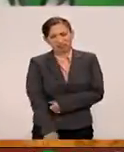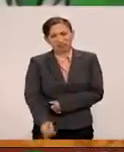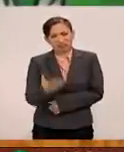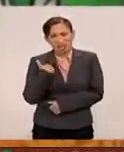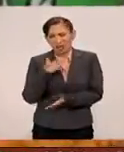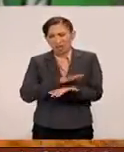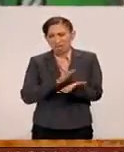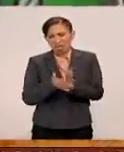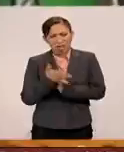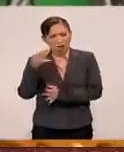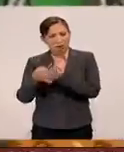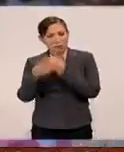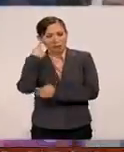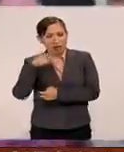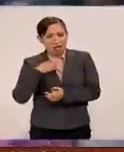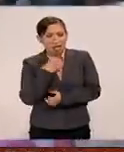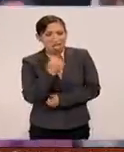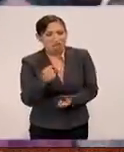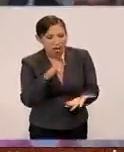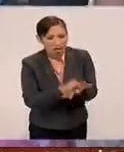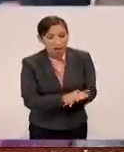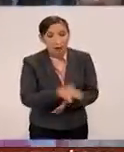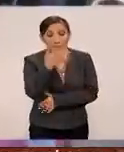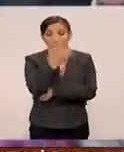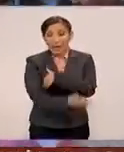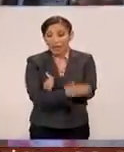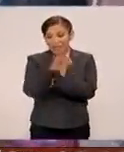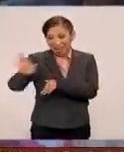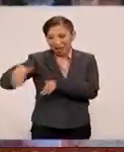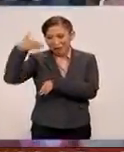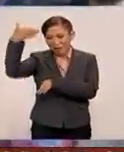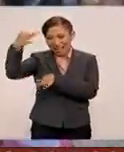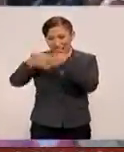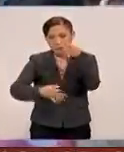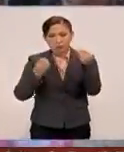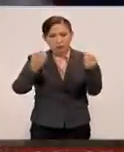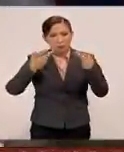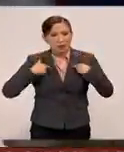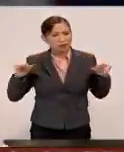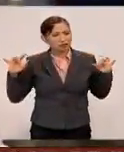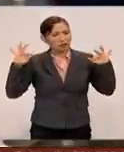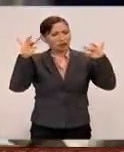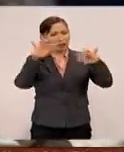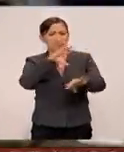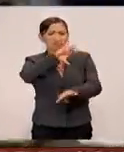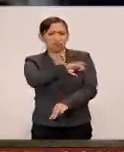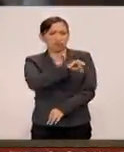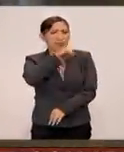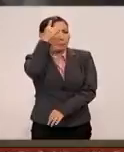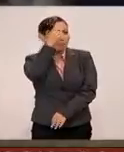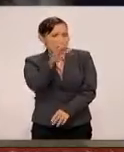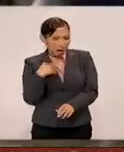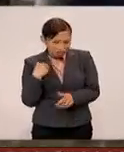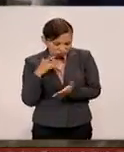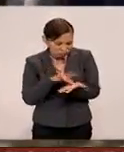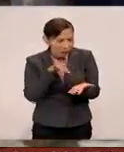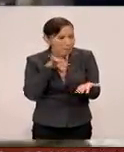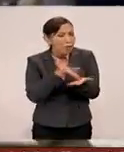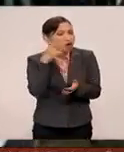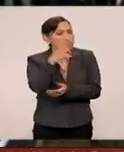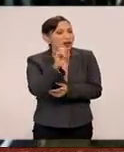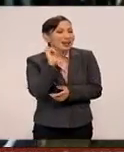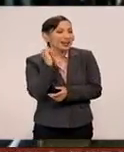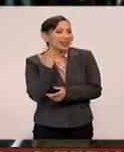de complicidad judicial para encarcelarla. Mientras tanto, afuera del tribunal, decenas de seguidores se congregaron para demostrarle el apoyo a